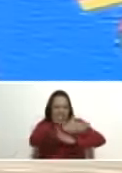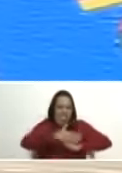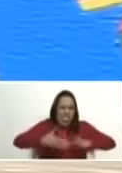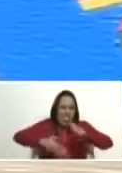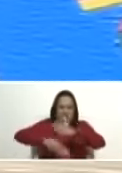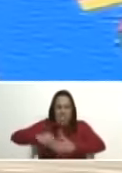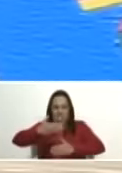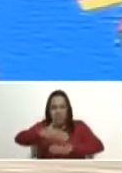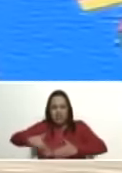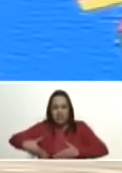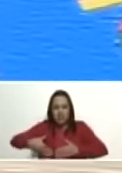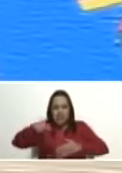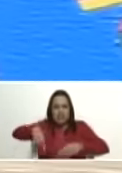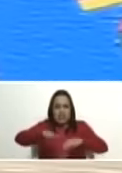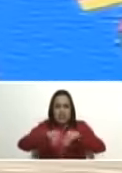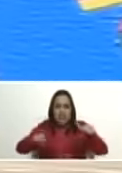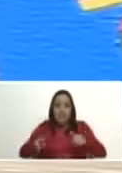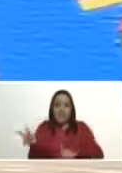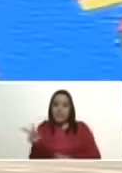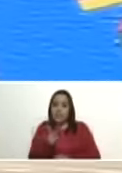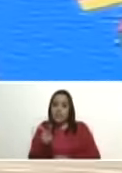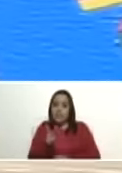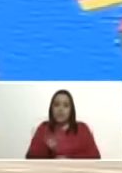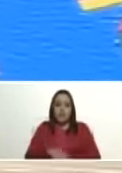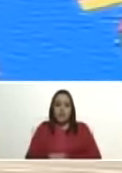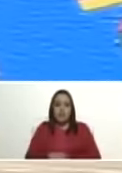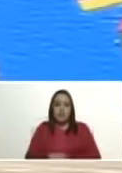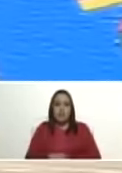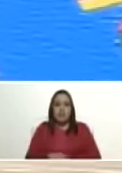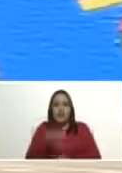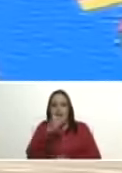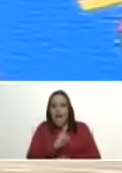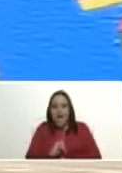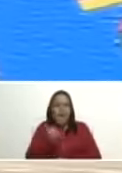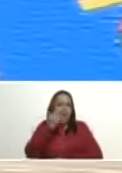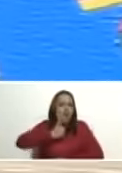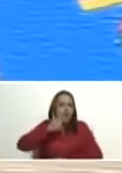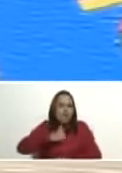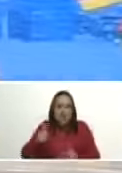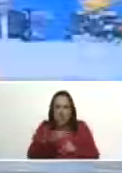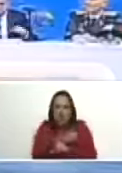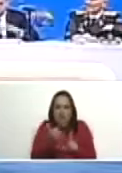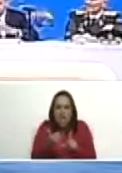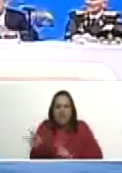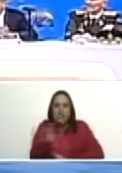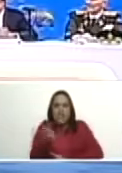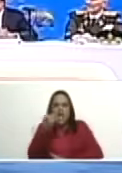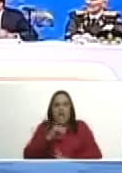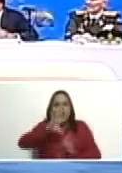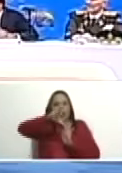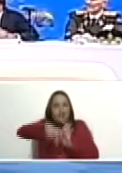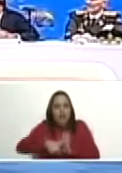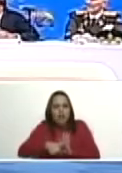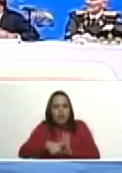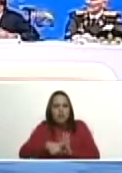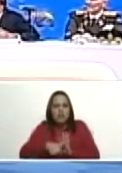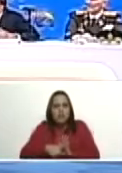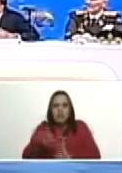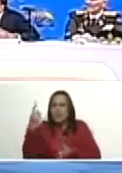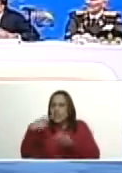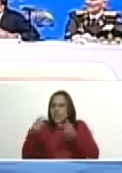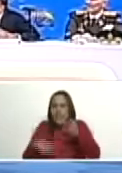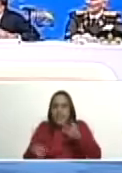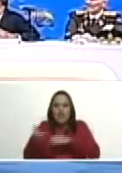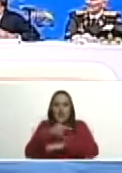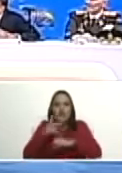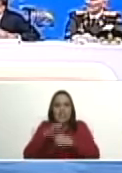destrozaron. Y a Venezuela la han mancillado y a Venezuela la han robado los imperios